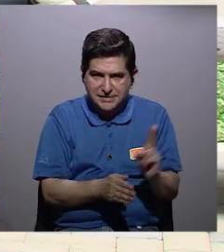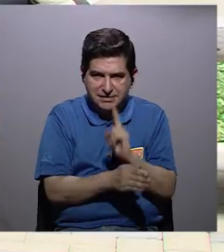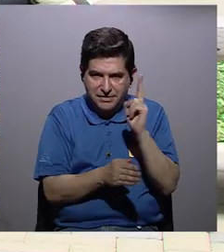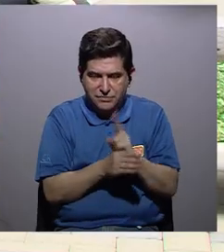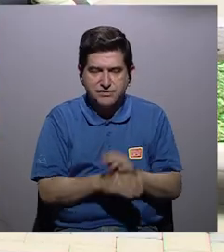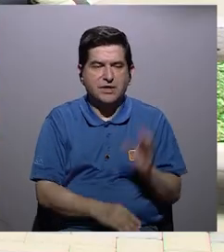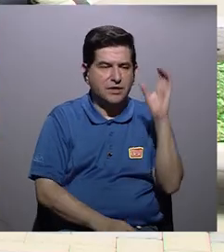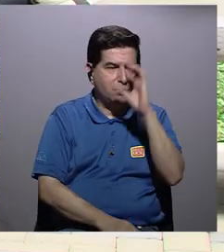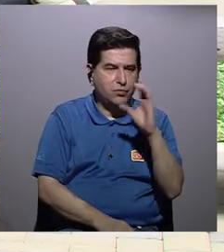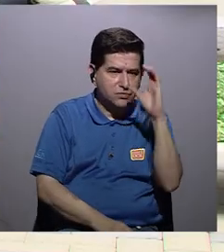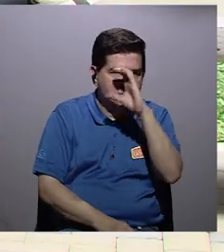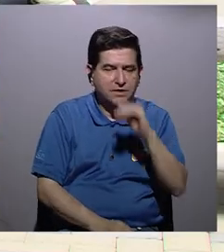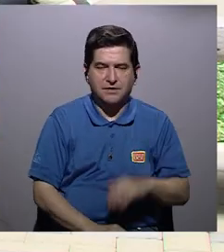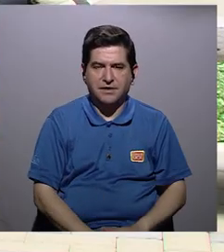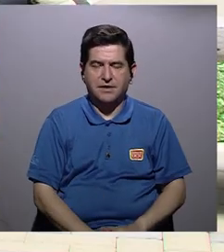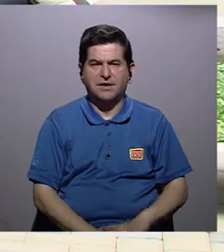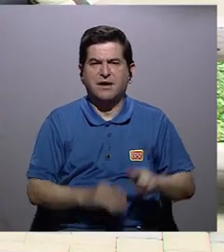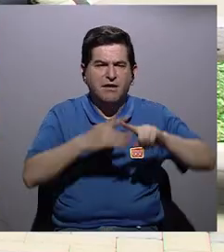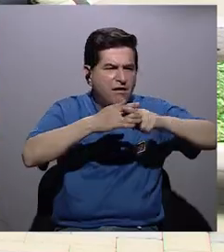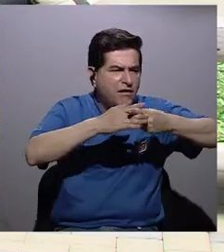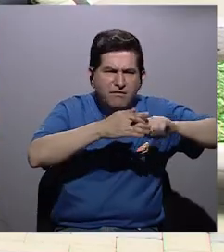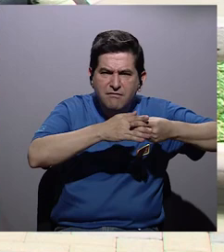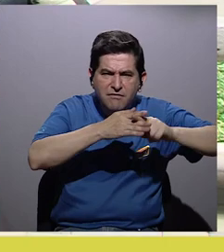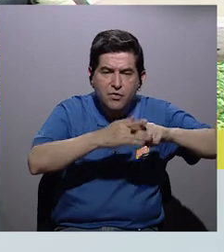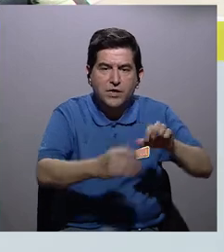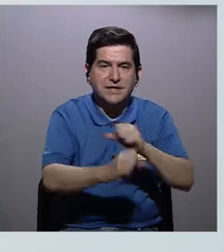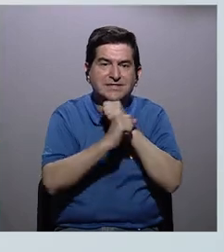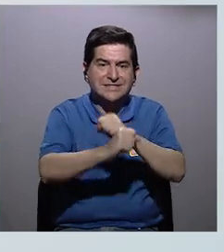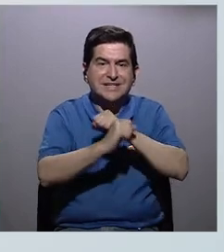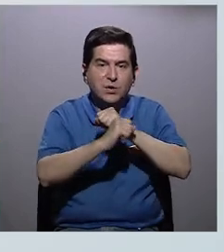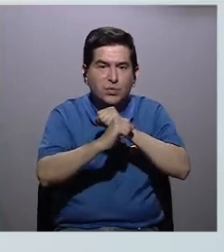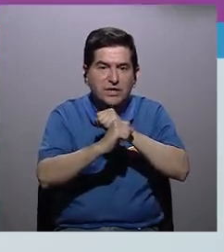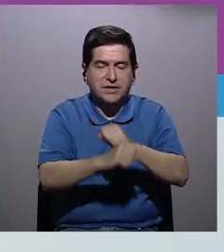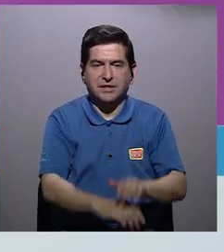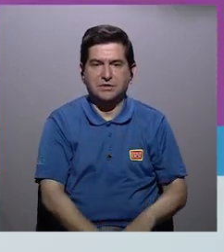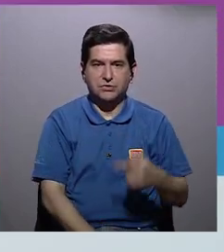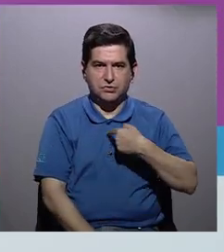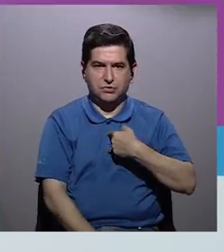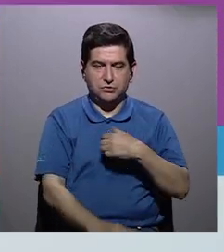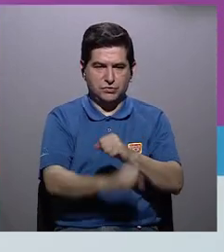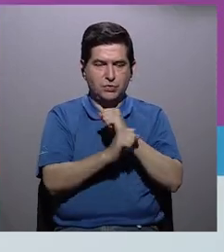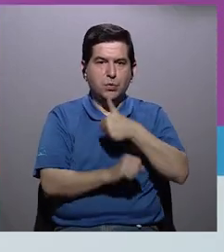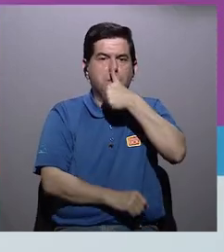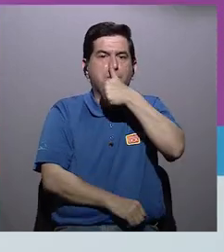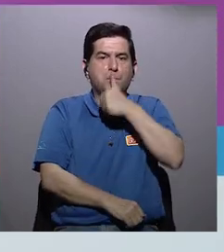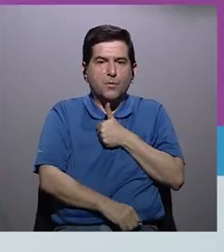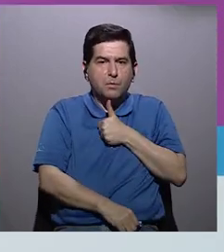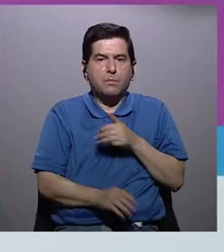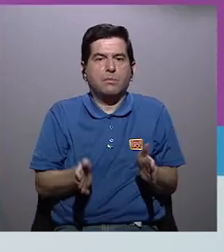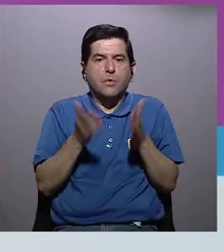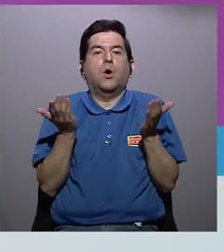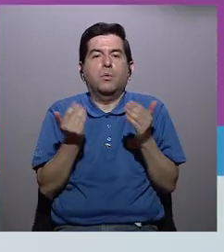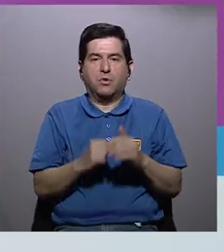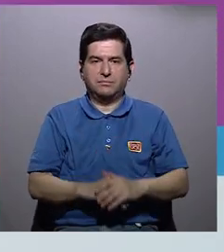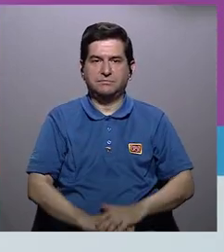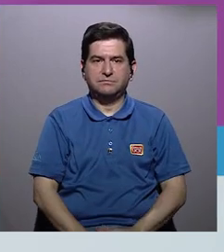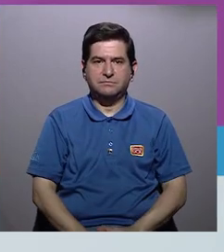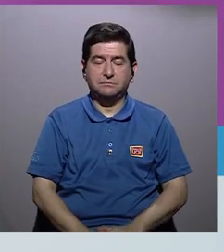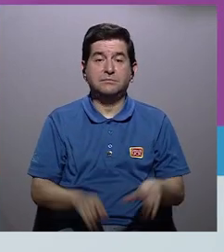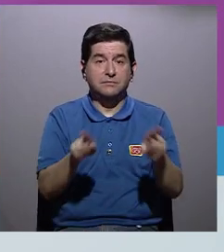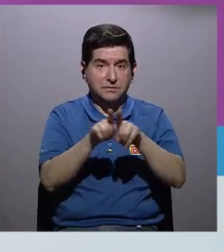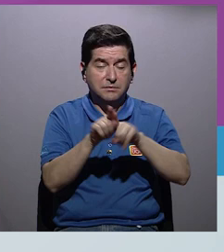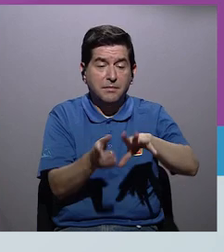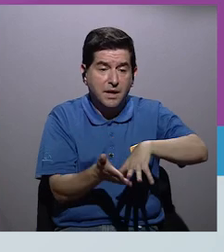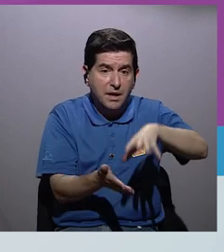el browser, cómo configurar la seguridad, cómo asegurarme de la privacidad. Implica